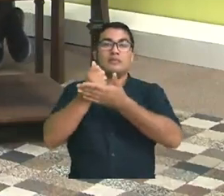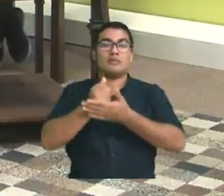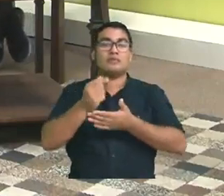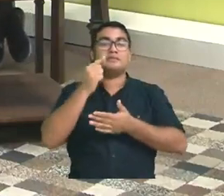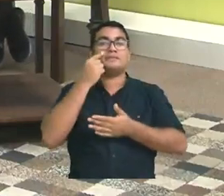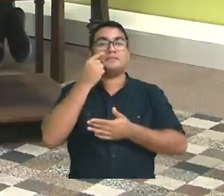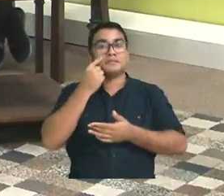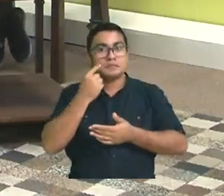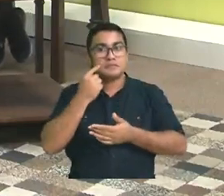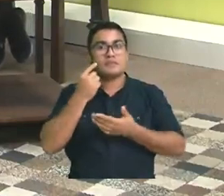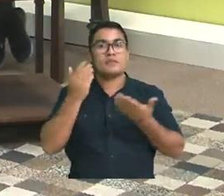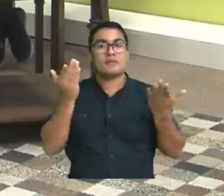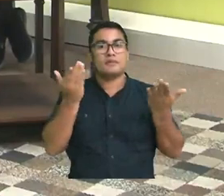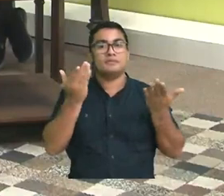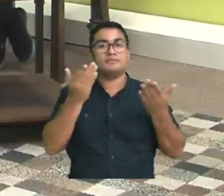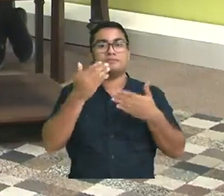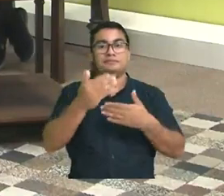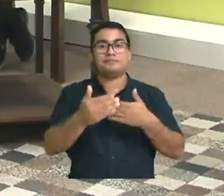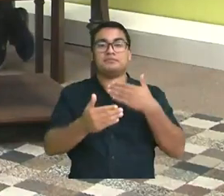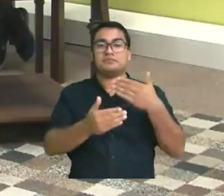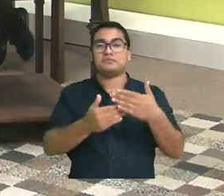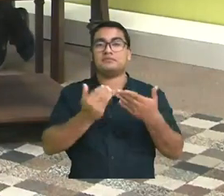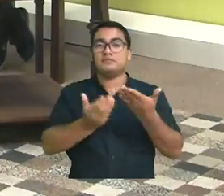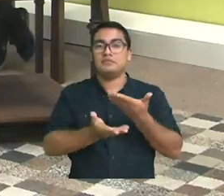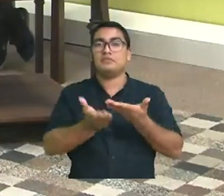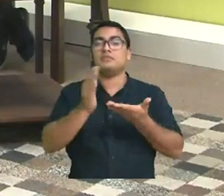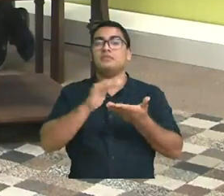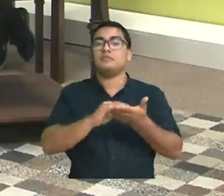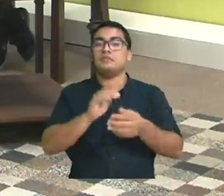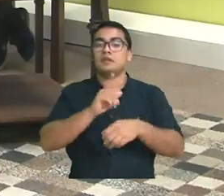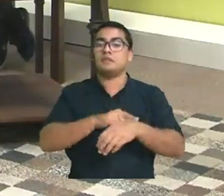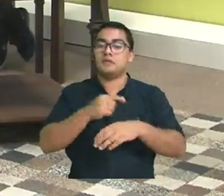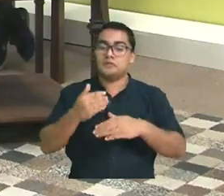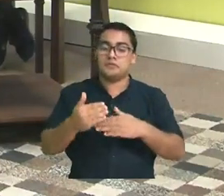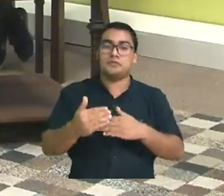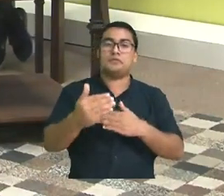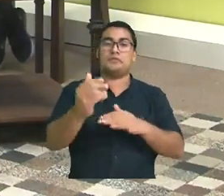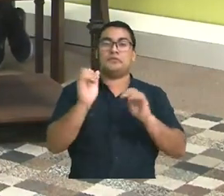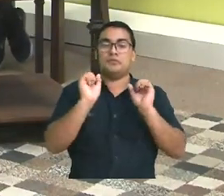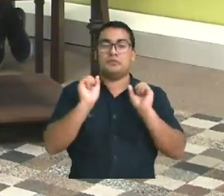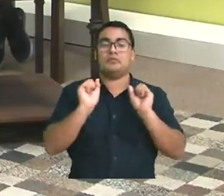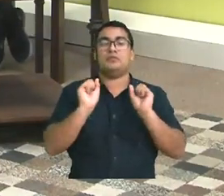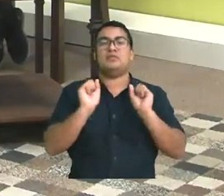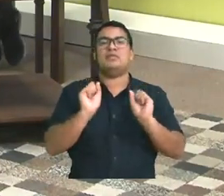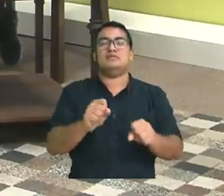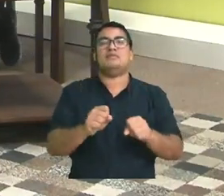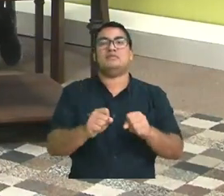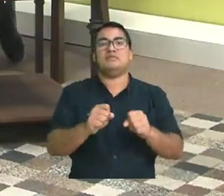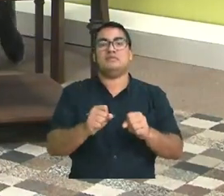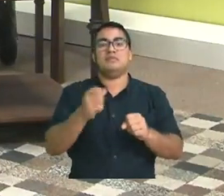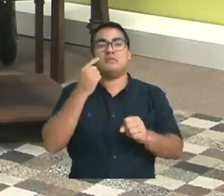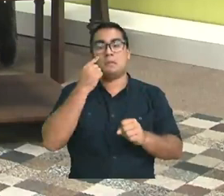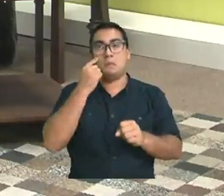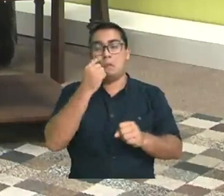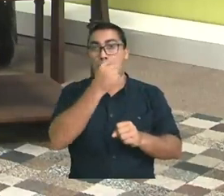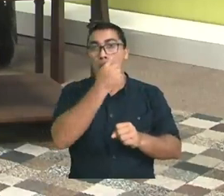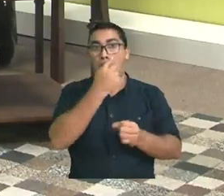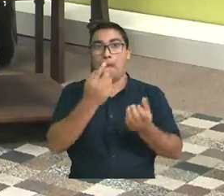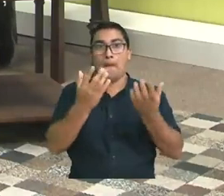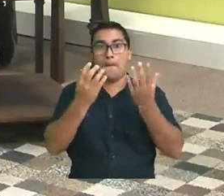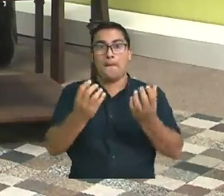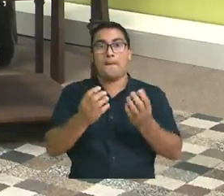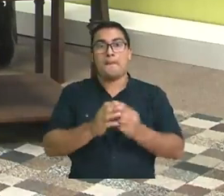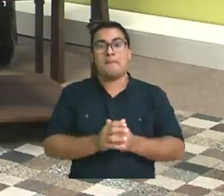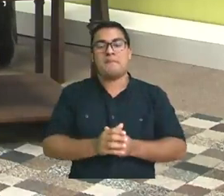lágrima. Entonces los procesos infecciosos a repetición a largo plazo van a desarrollar un síndrome de ojo seco, un paciente con un síndrome de